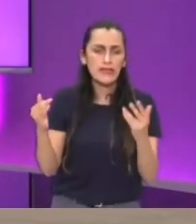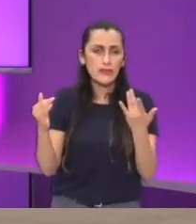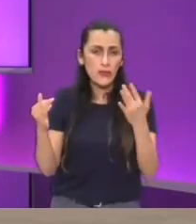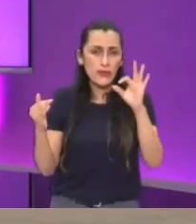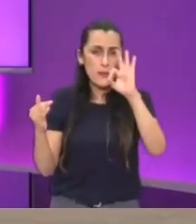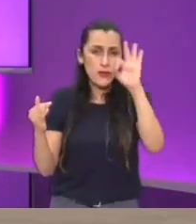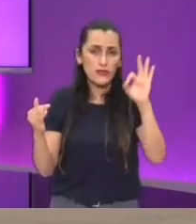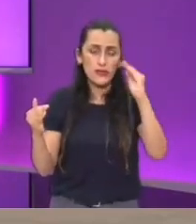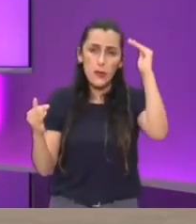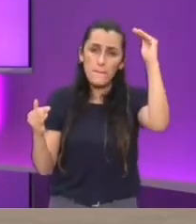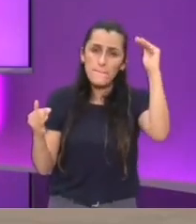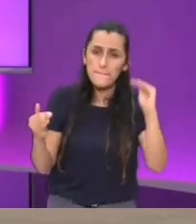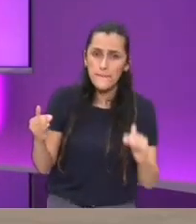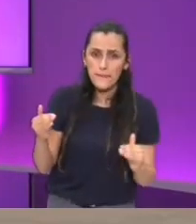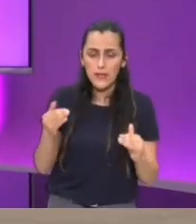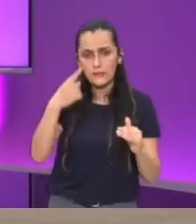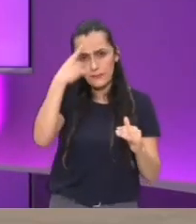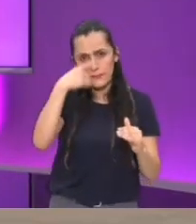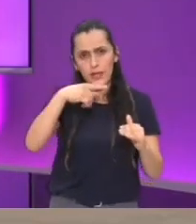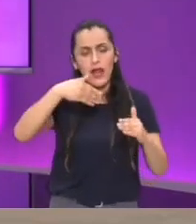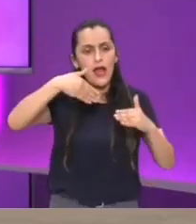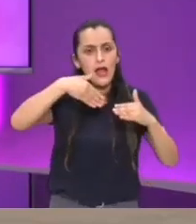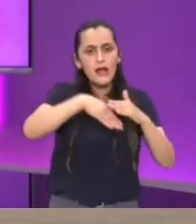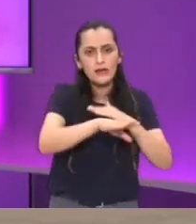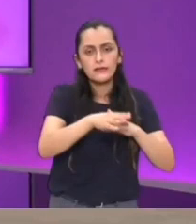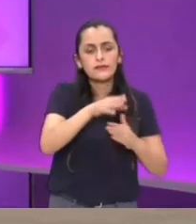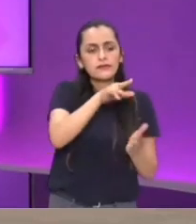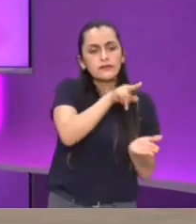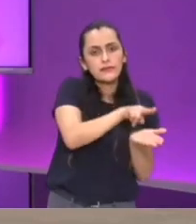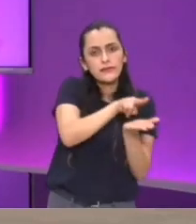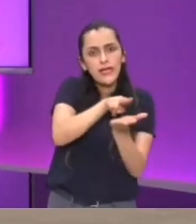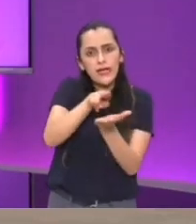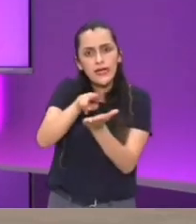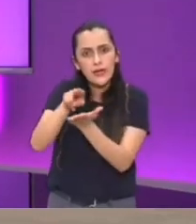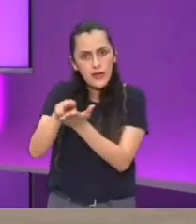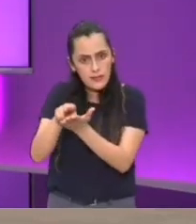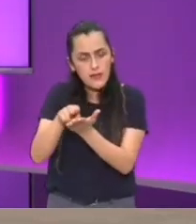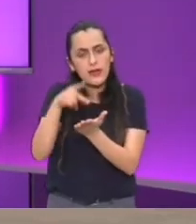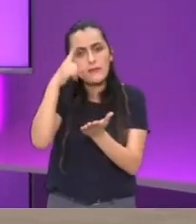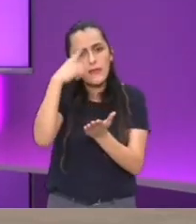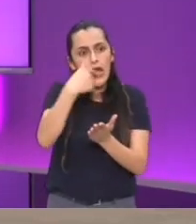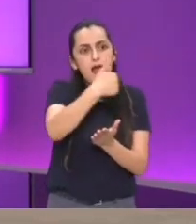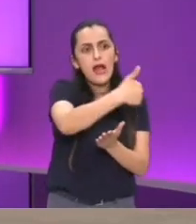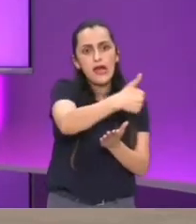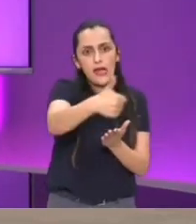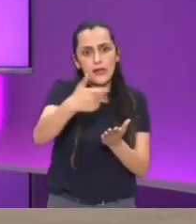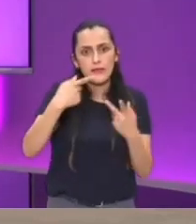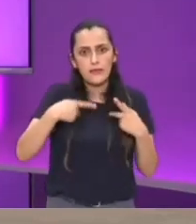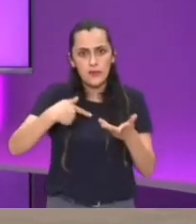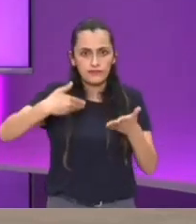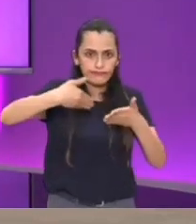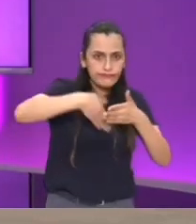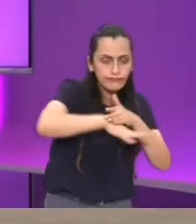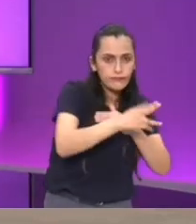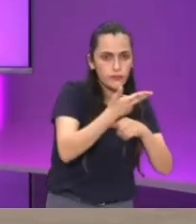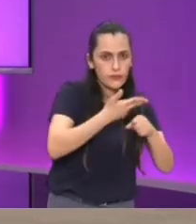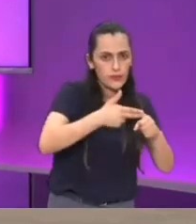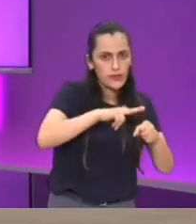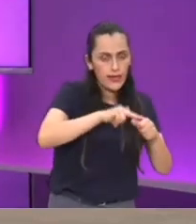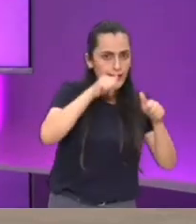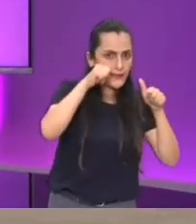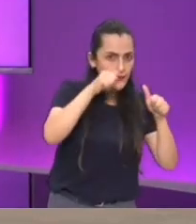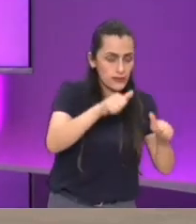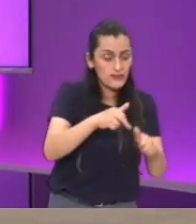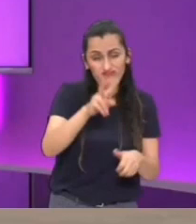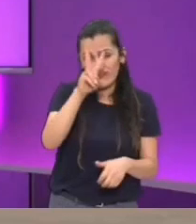cada 1,000 habitantes. Y en este contexto, en esta situación, es que el Servicio Médico Nacional